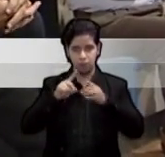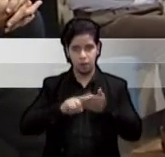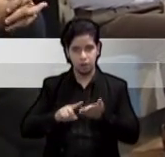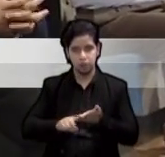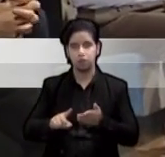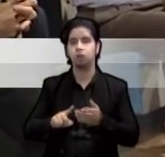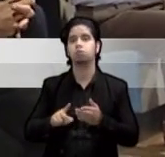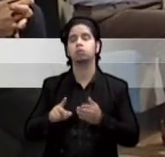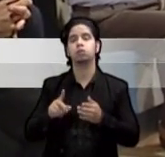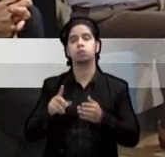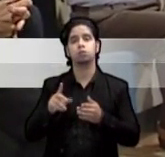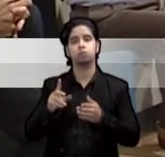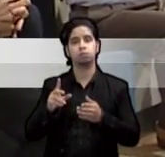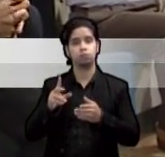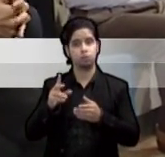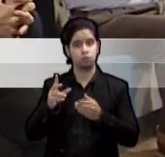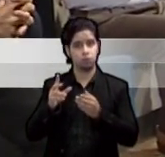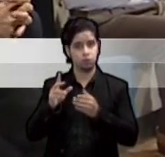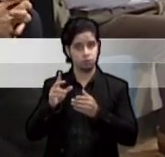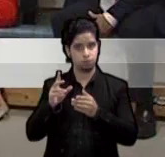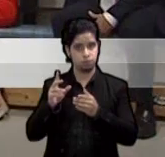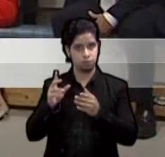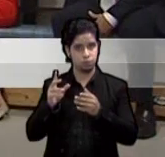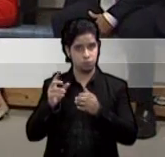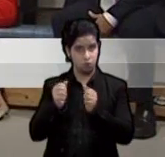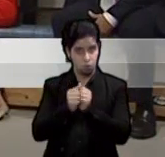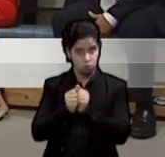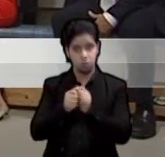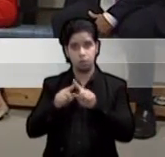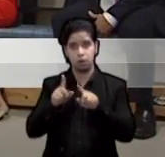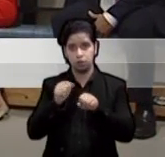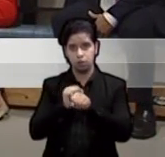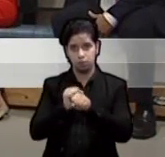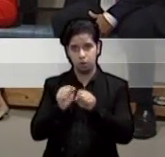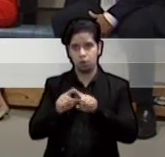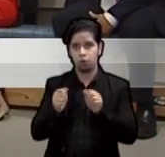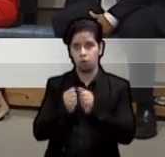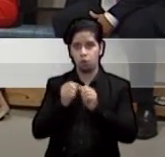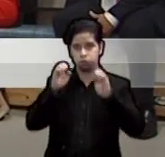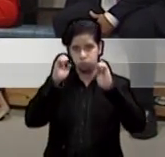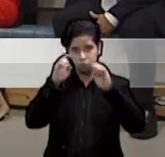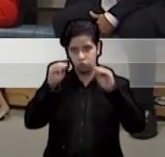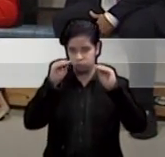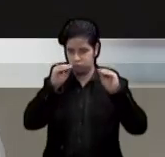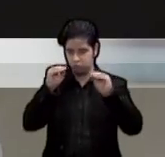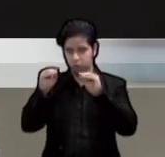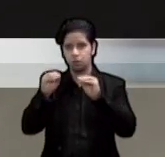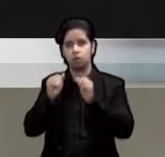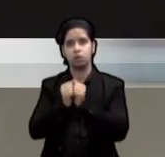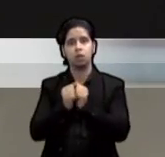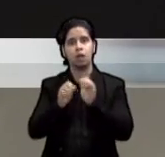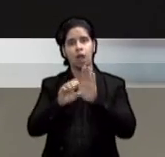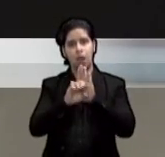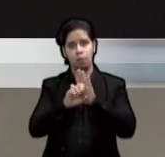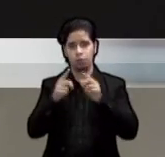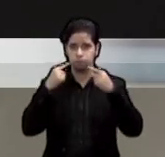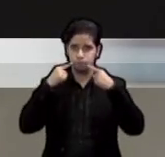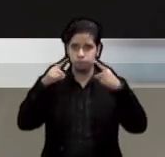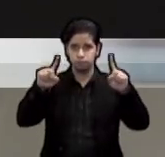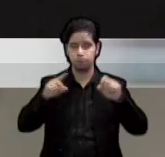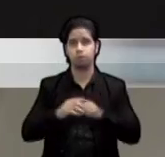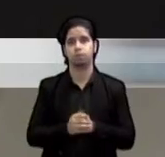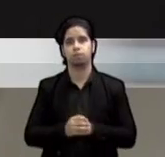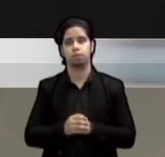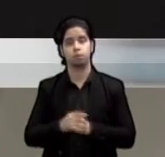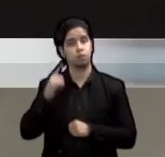para hacer realidad programas deportivos de calidad con enseñanza y ejemplos de superación. Para mí es un gran placer